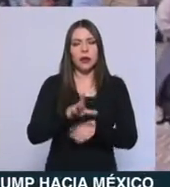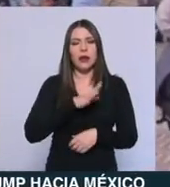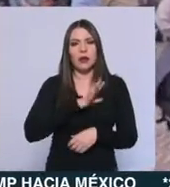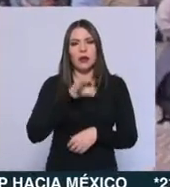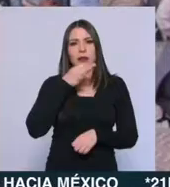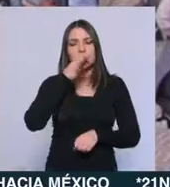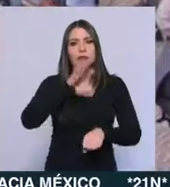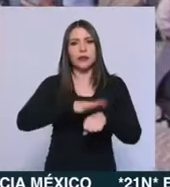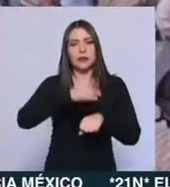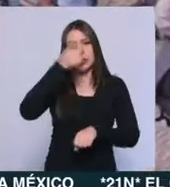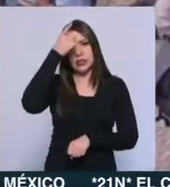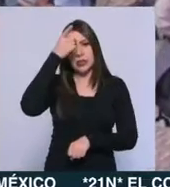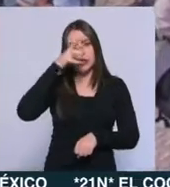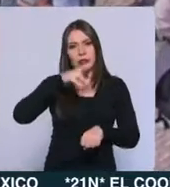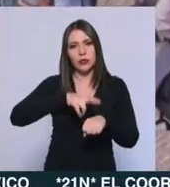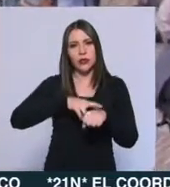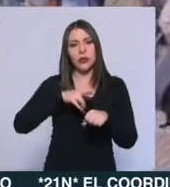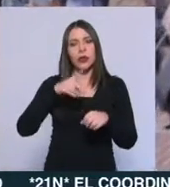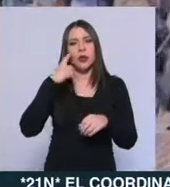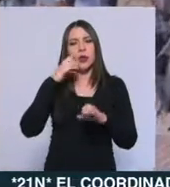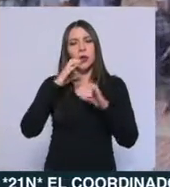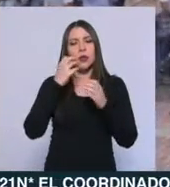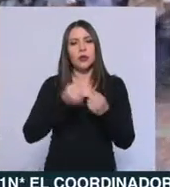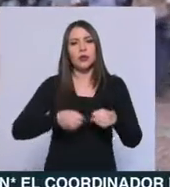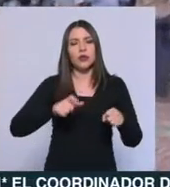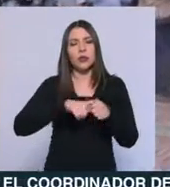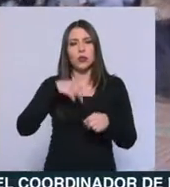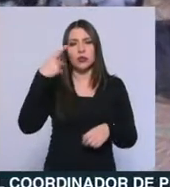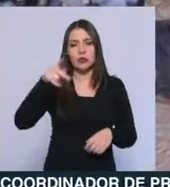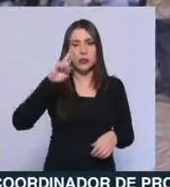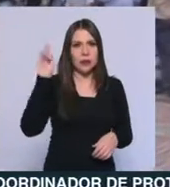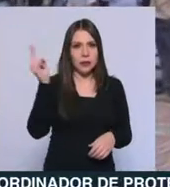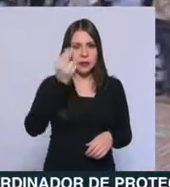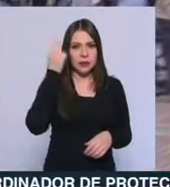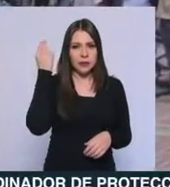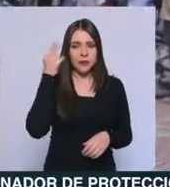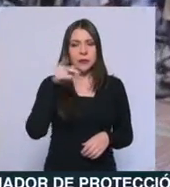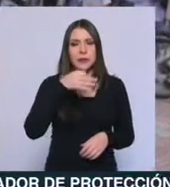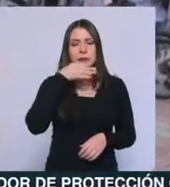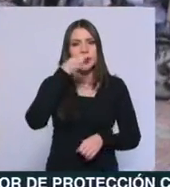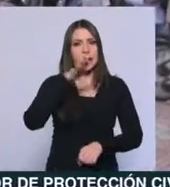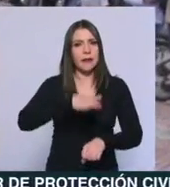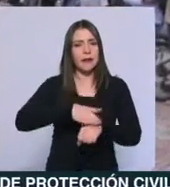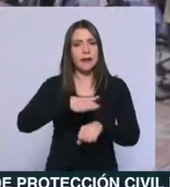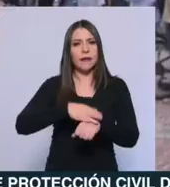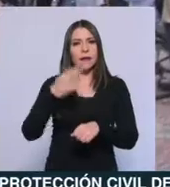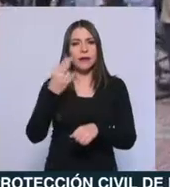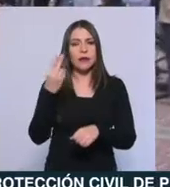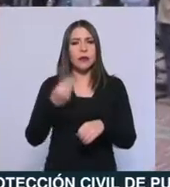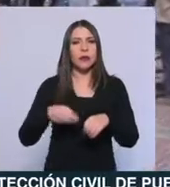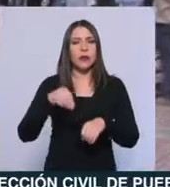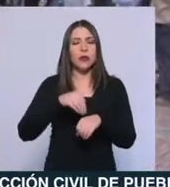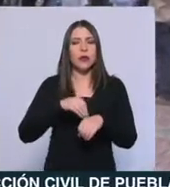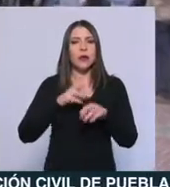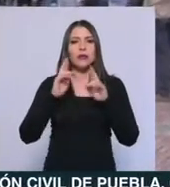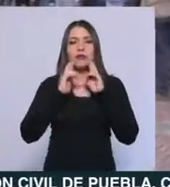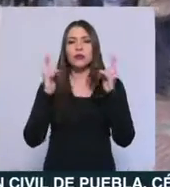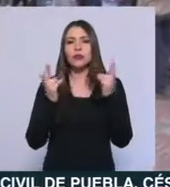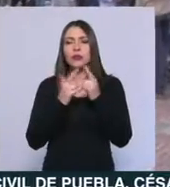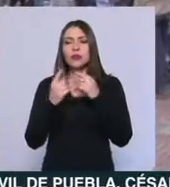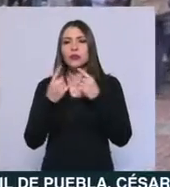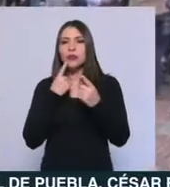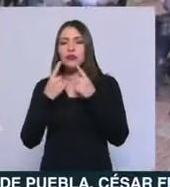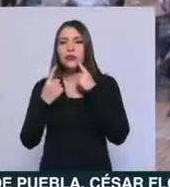por la Dirección General de Comunicación Social de la misma universidad, a donde invita ya a instalar una mesa de diálogo, y